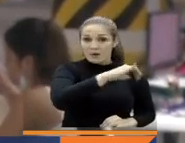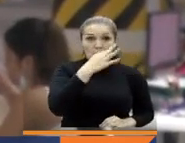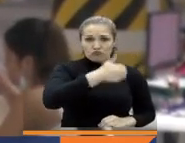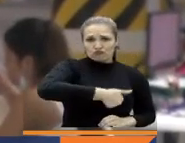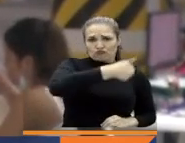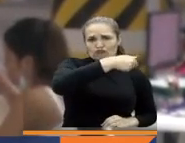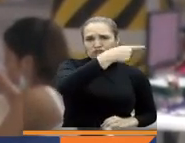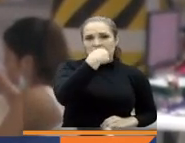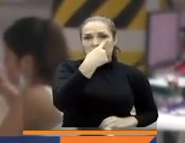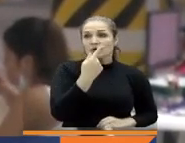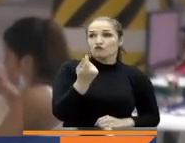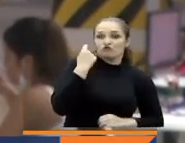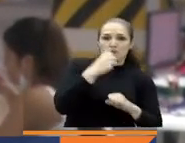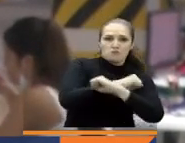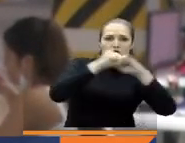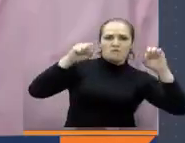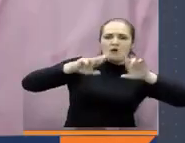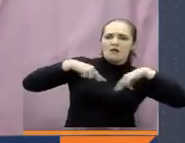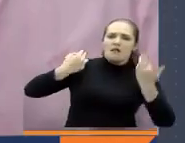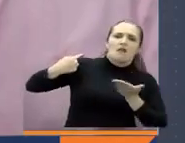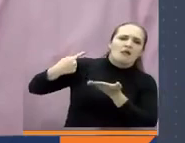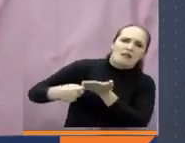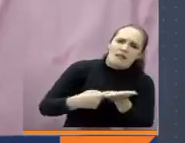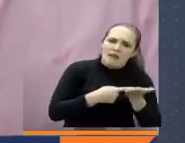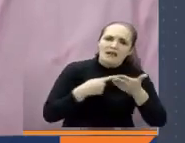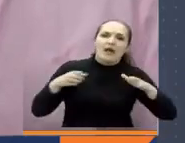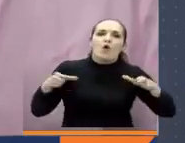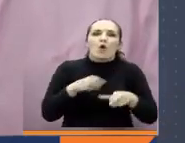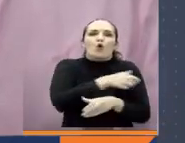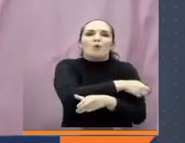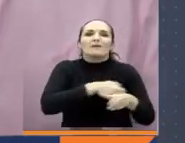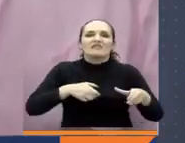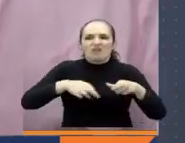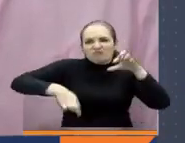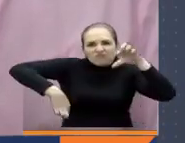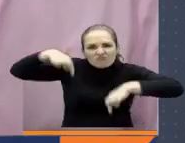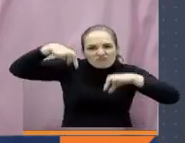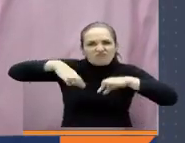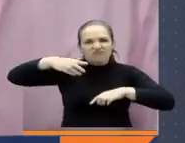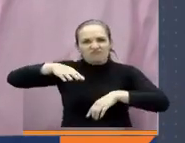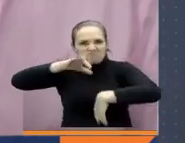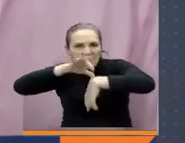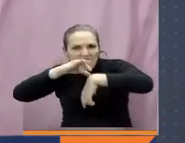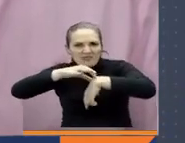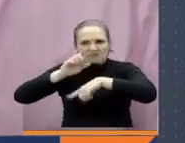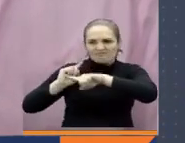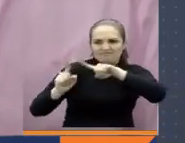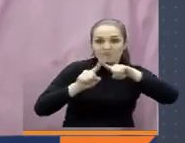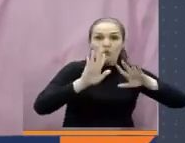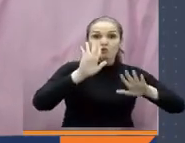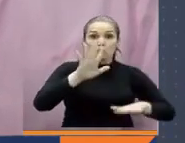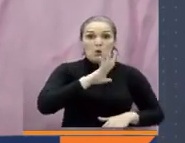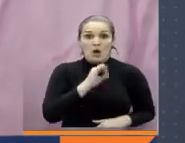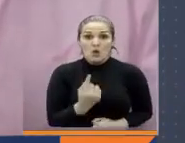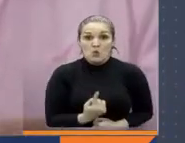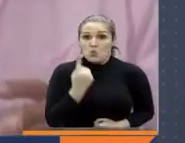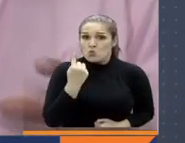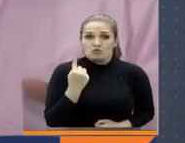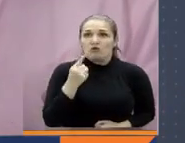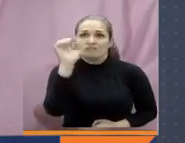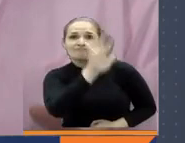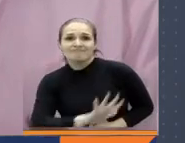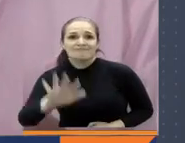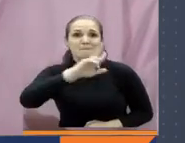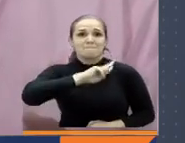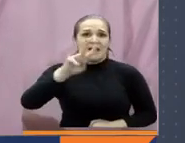hoy se ha llevado a cabo este comité epidemiológico con expertos en la materia, no solo del distrito, sino también de la región, que